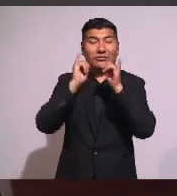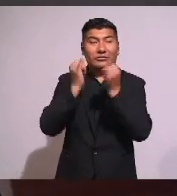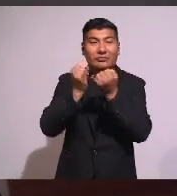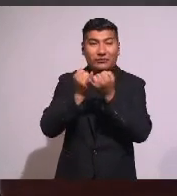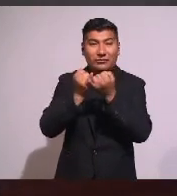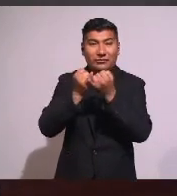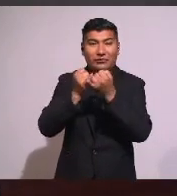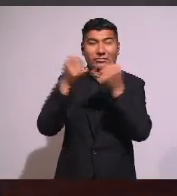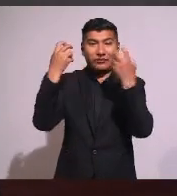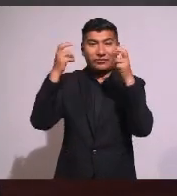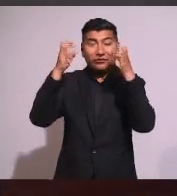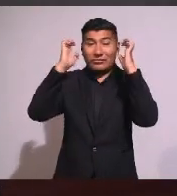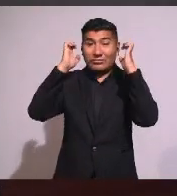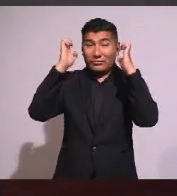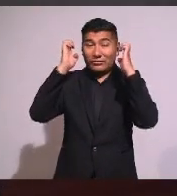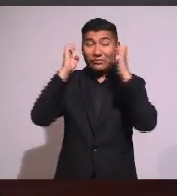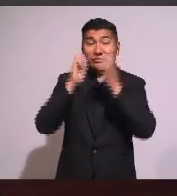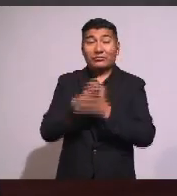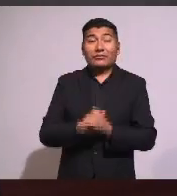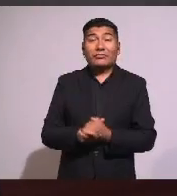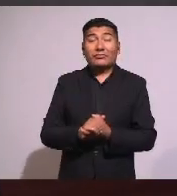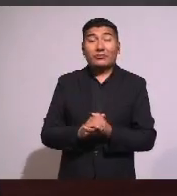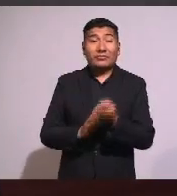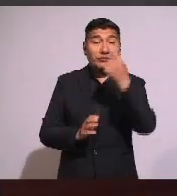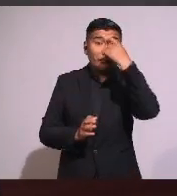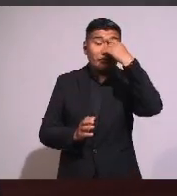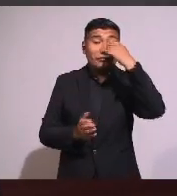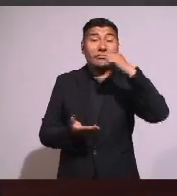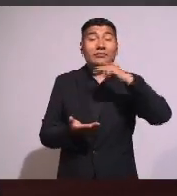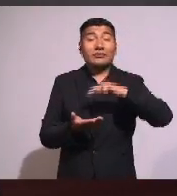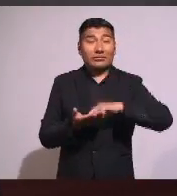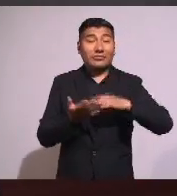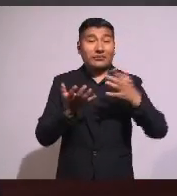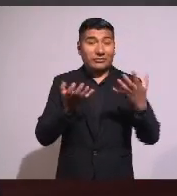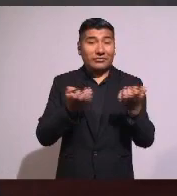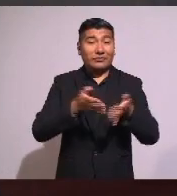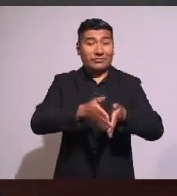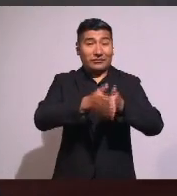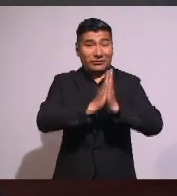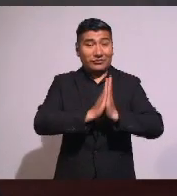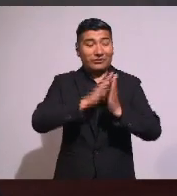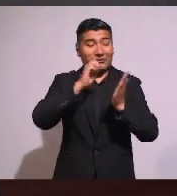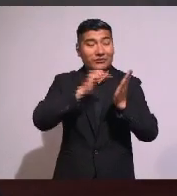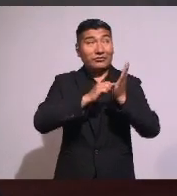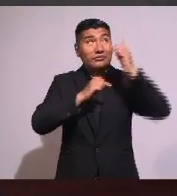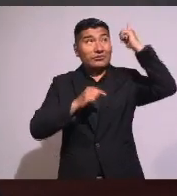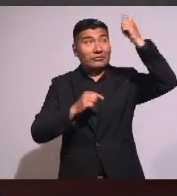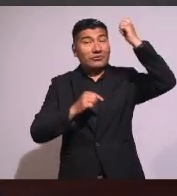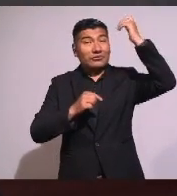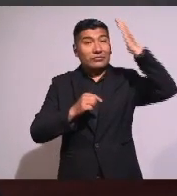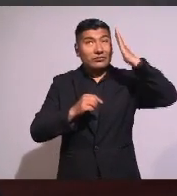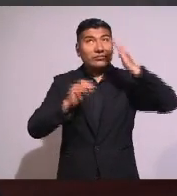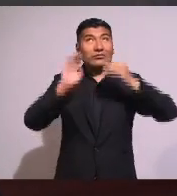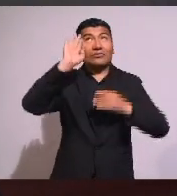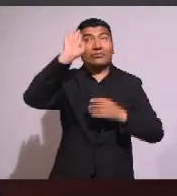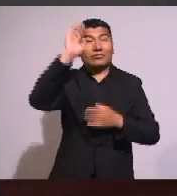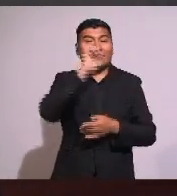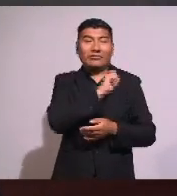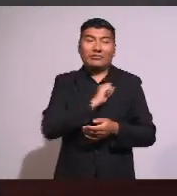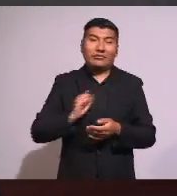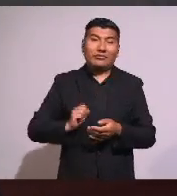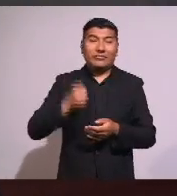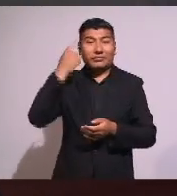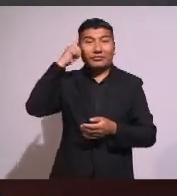área de la educación. Por eso queremos pedir esta luz al Señor para